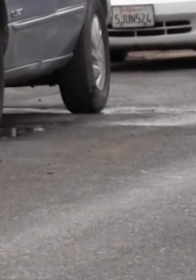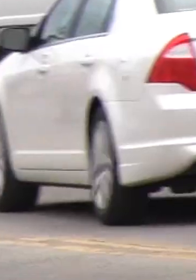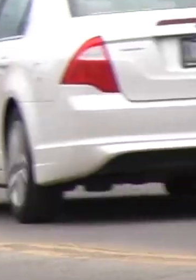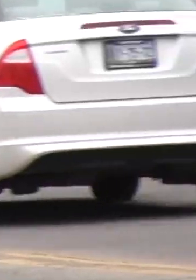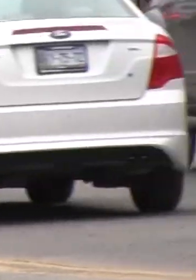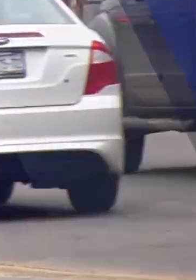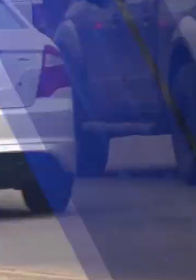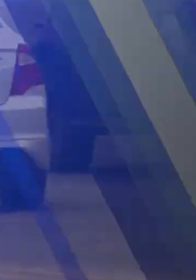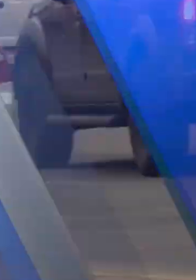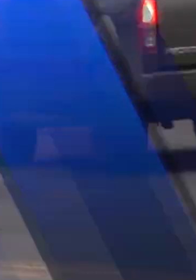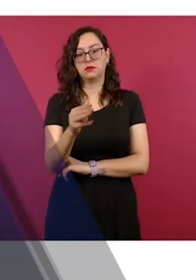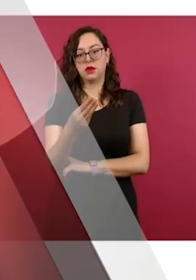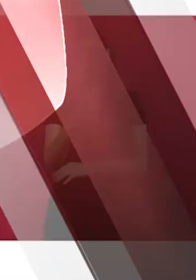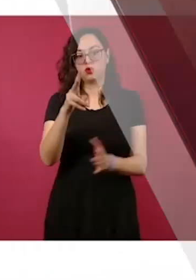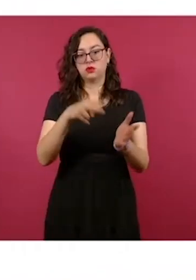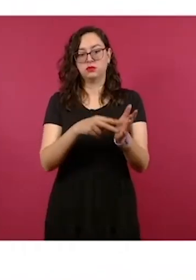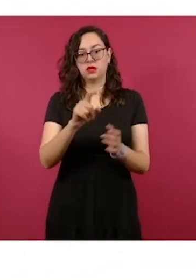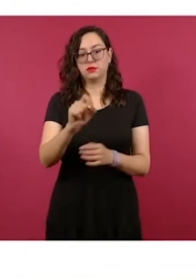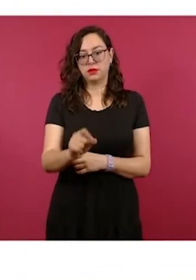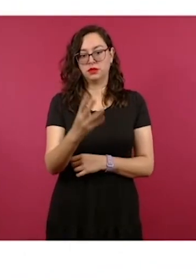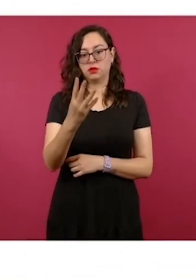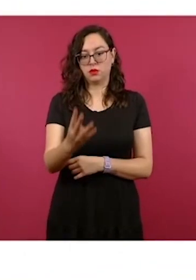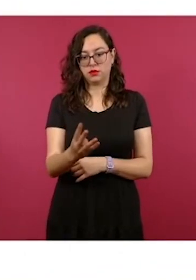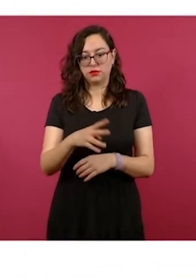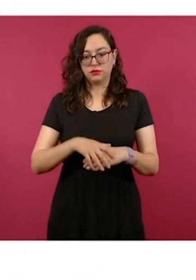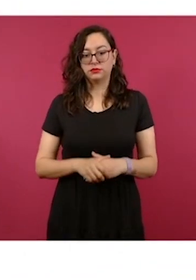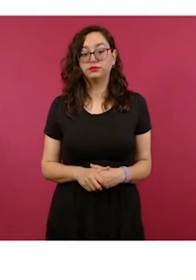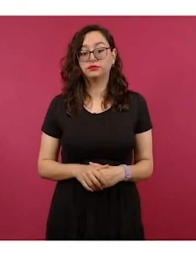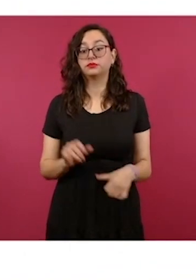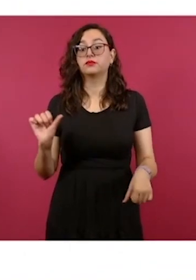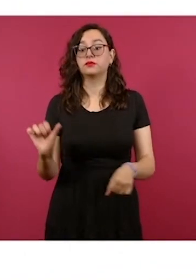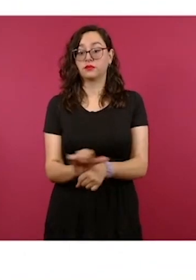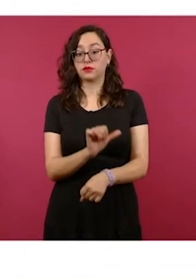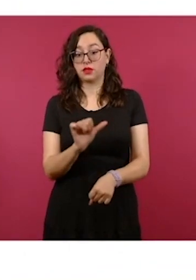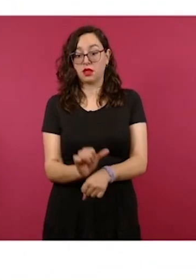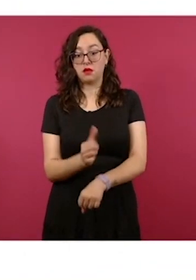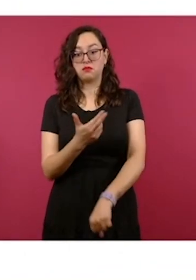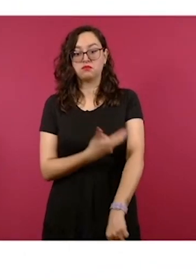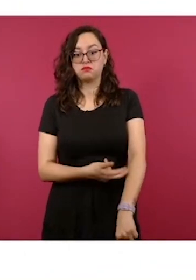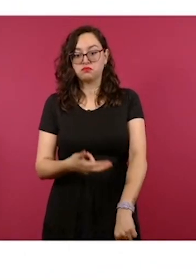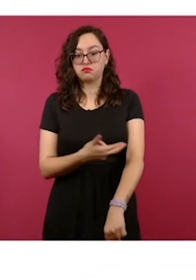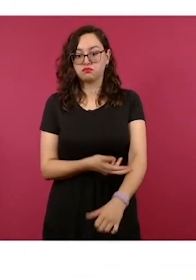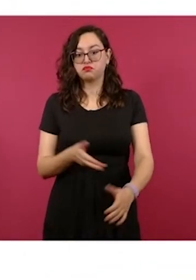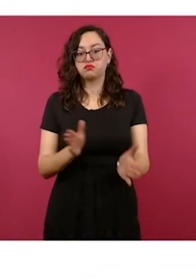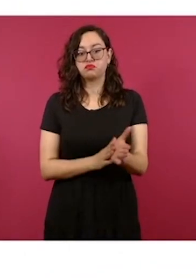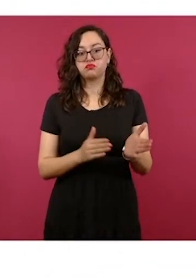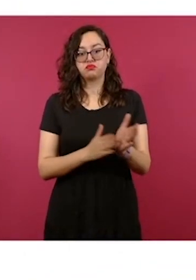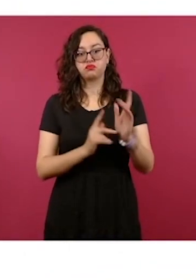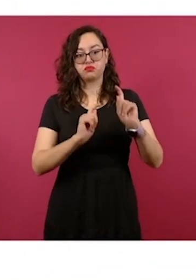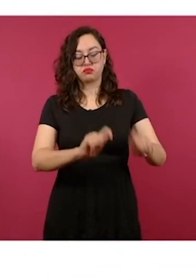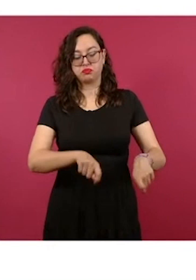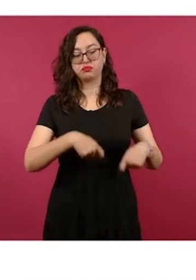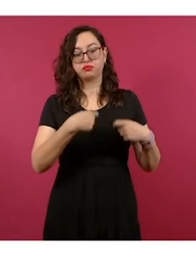en el mejoramiento de vialidades. Con la regularización de estos vehículos se han obtenido 5